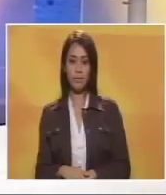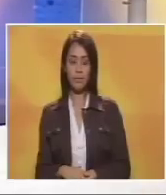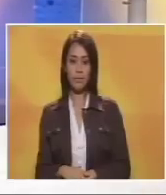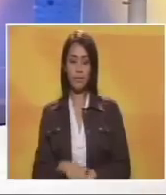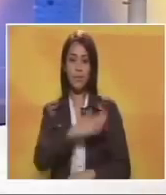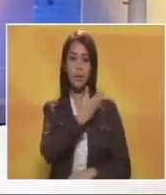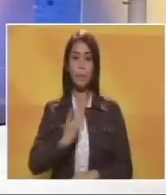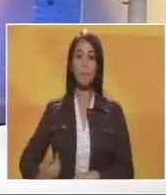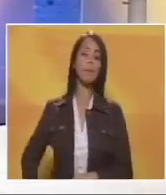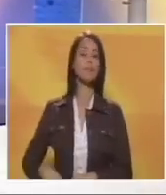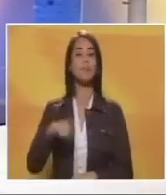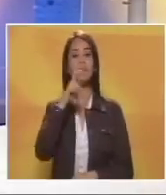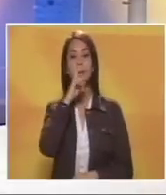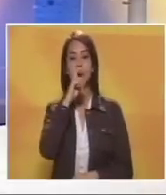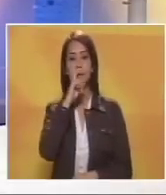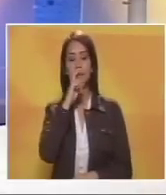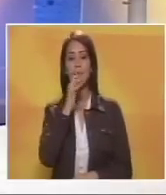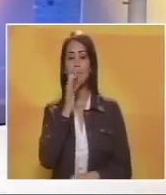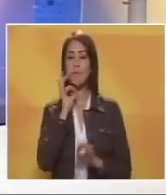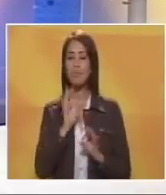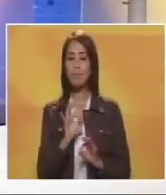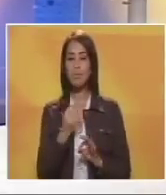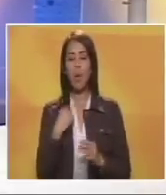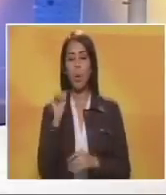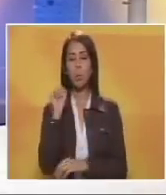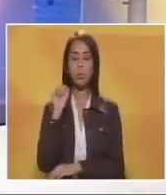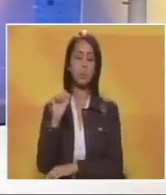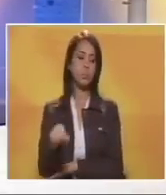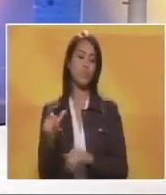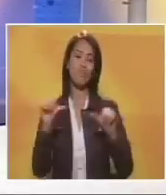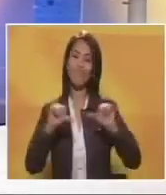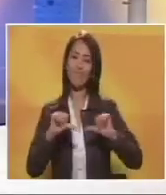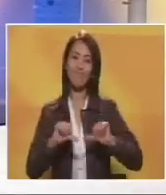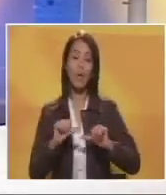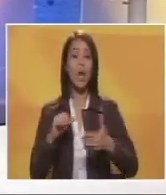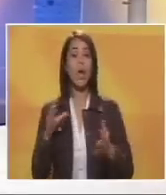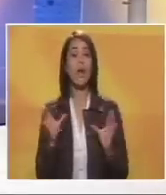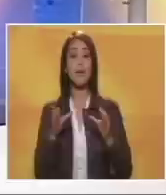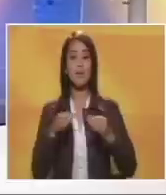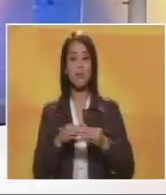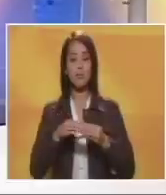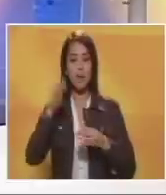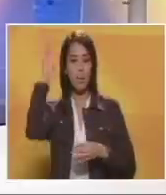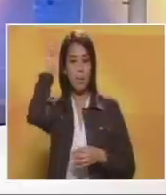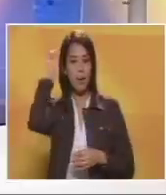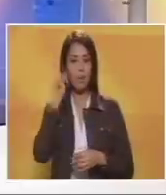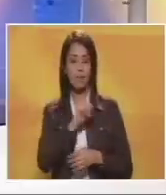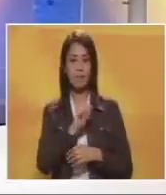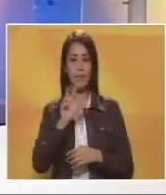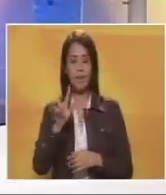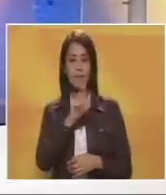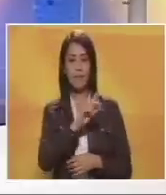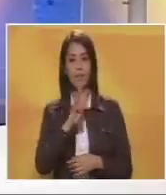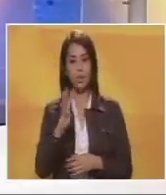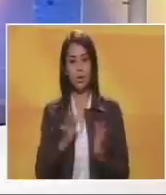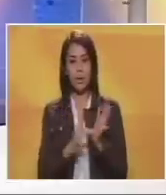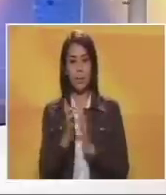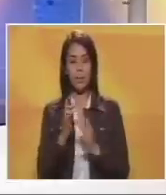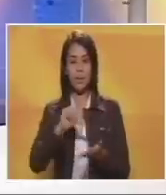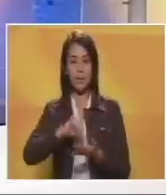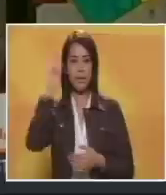El presidente de la República, Nicolás Maduro, calificó como un fracaso la Cumbre de las Américas realizada el pasado 13 y 14 de abril en Lima,